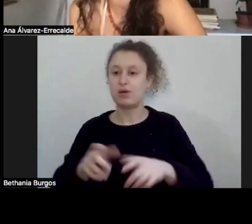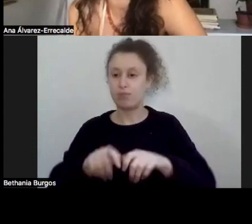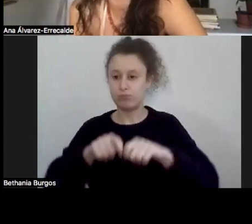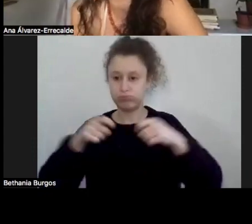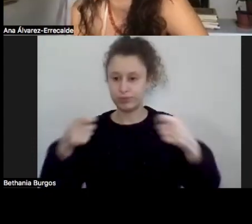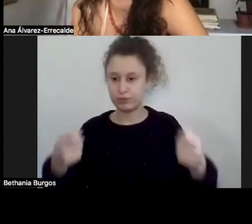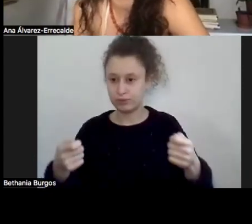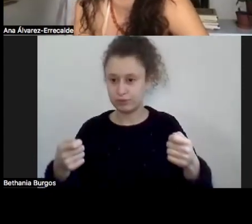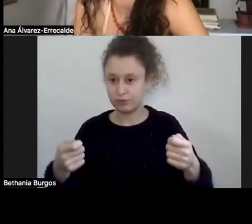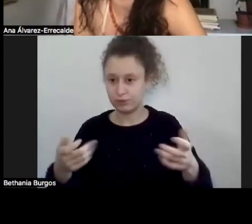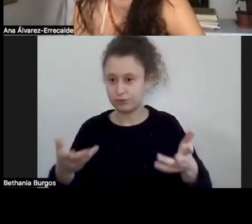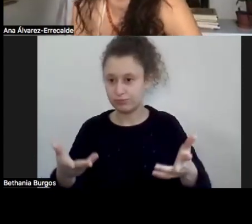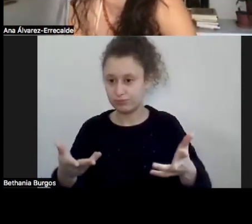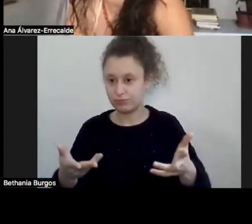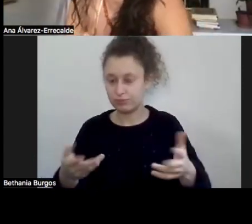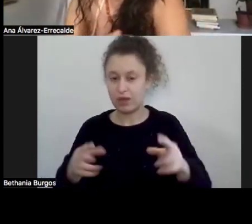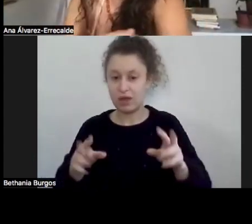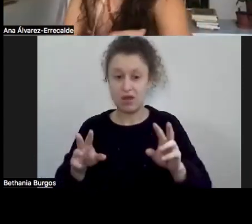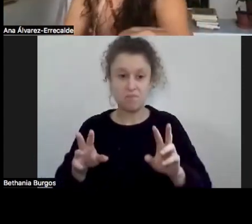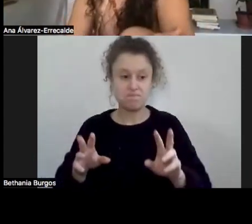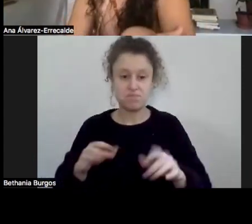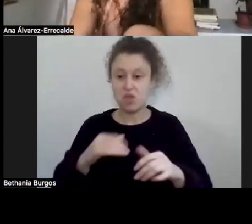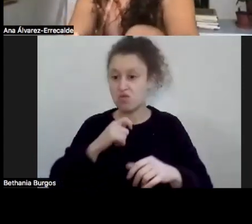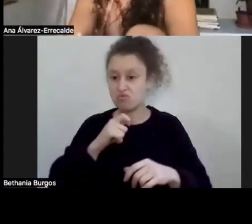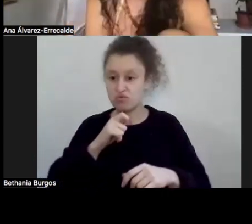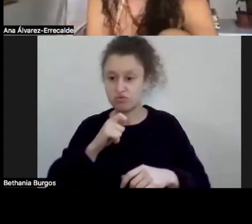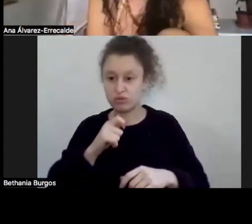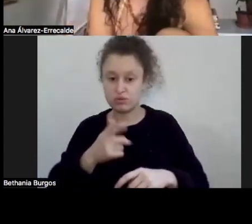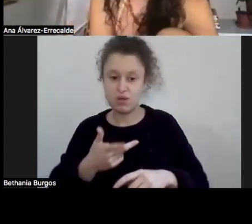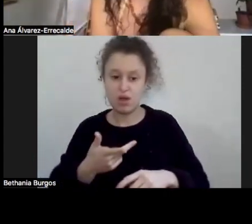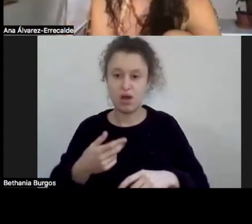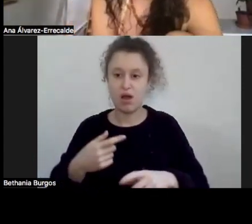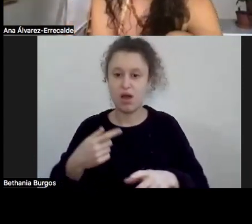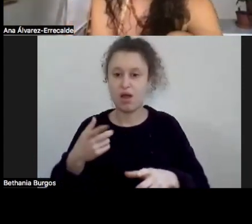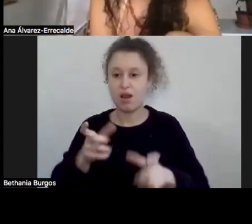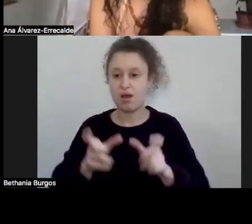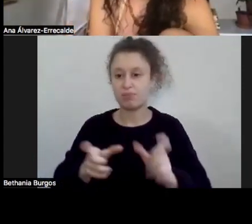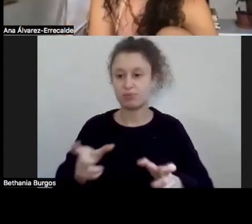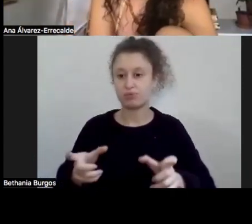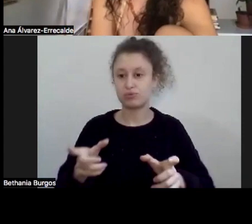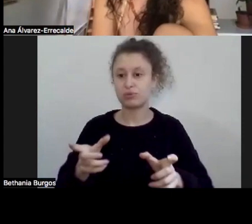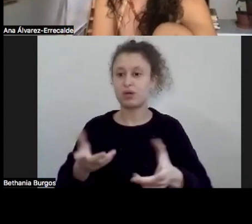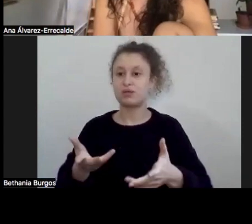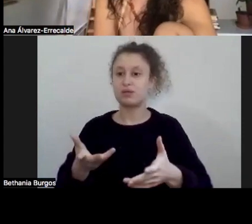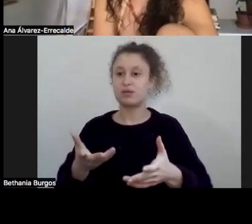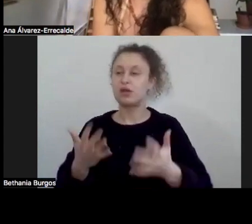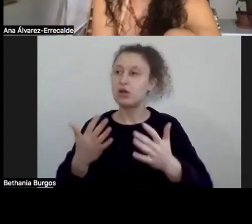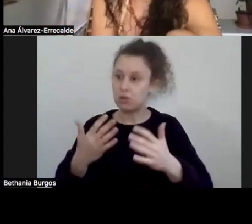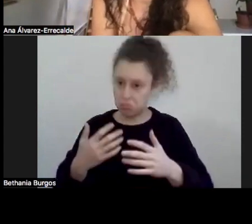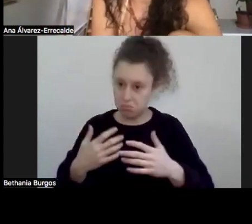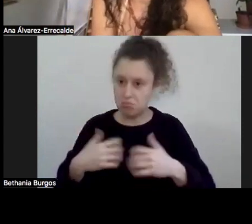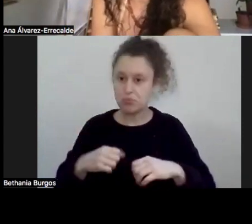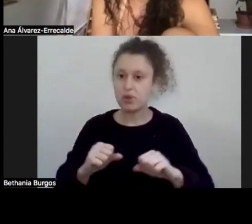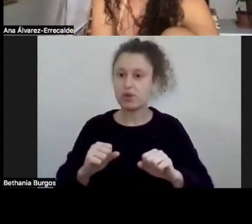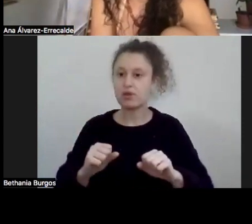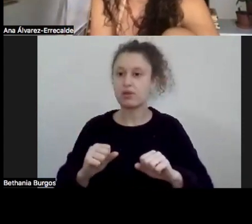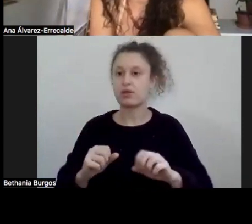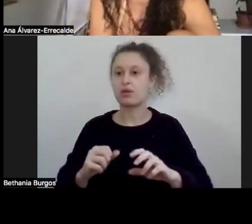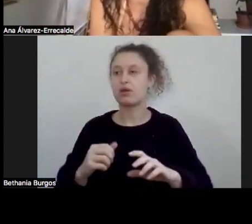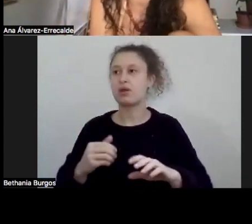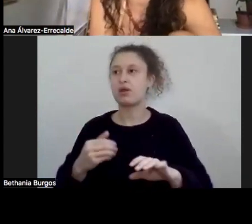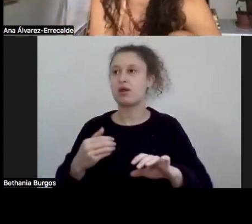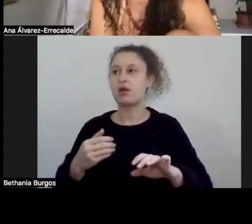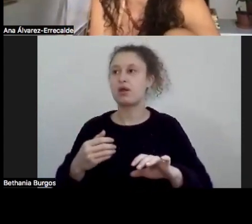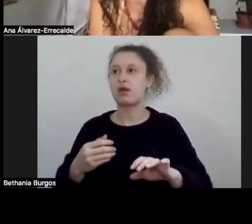¿no? Es así y punto, que las personas que iban a poder acceder a la UCI,